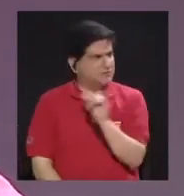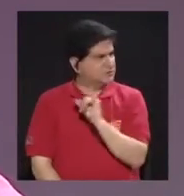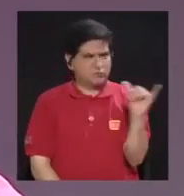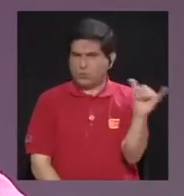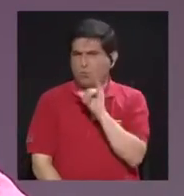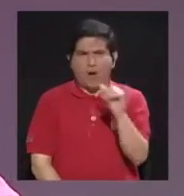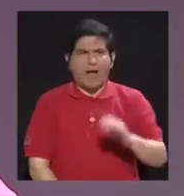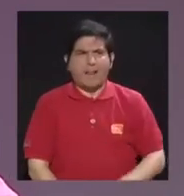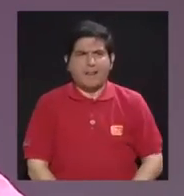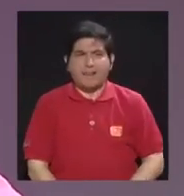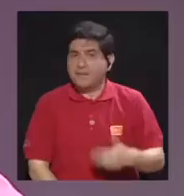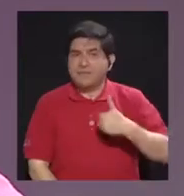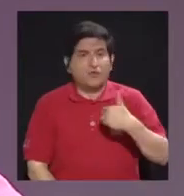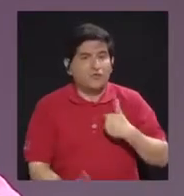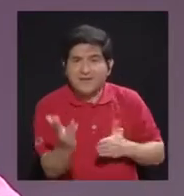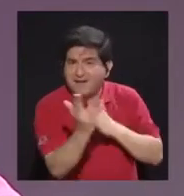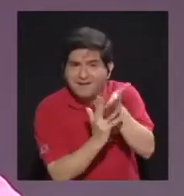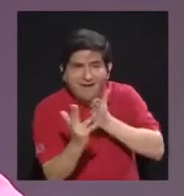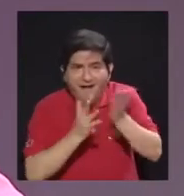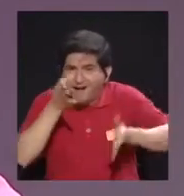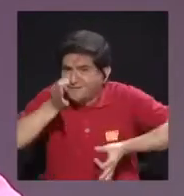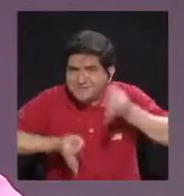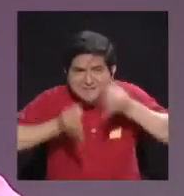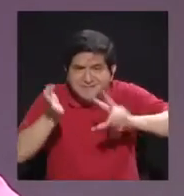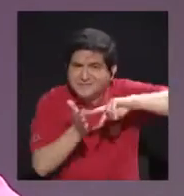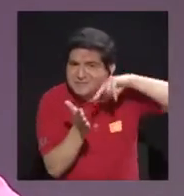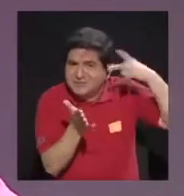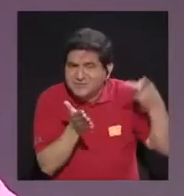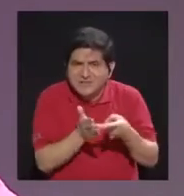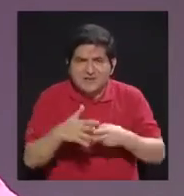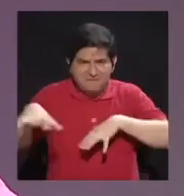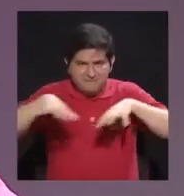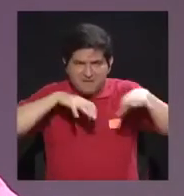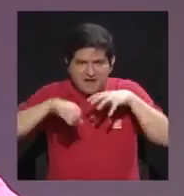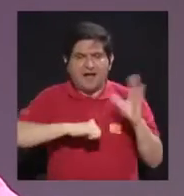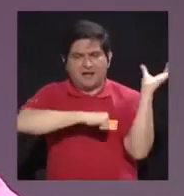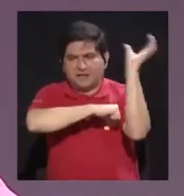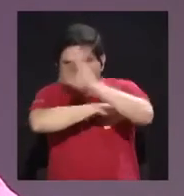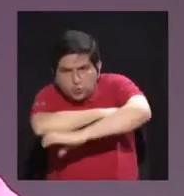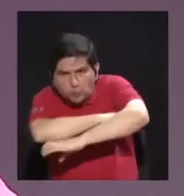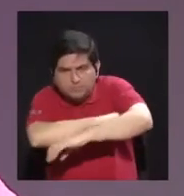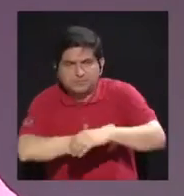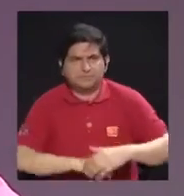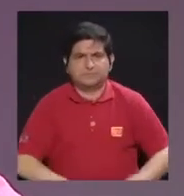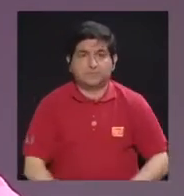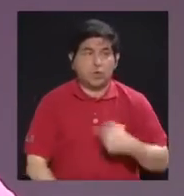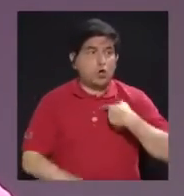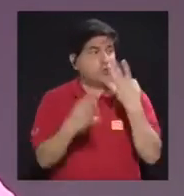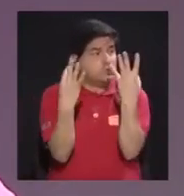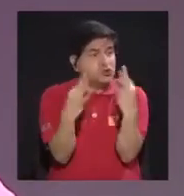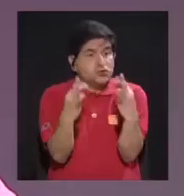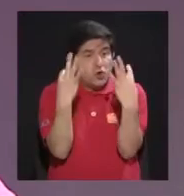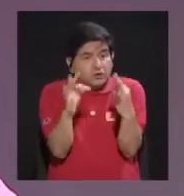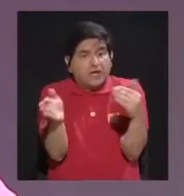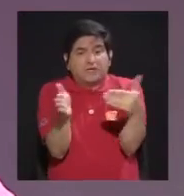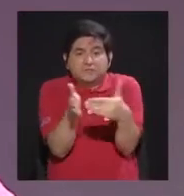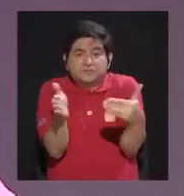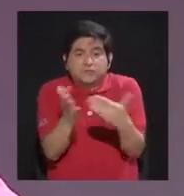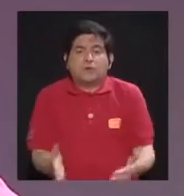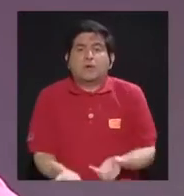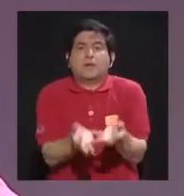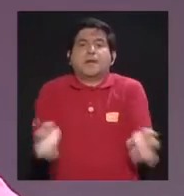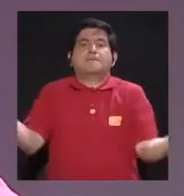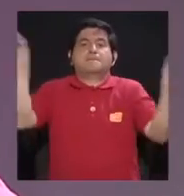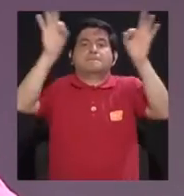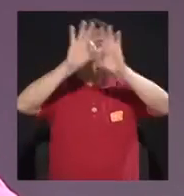donde el no tener acceso a la justicia se convierte en un acto de condena. Y lo que yo trato de reivindicar es la relevancia